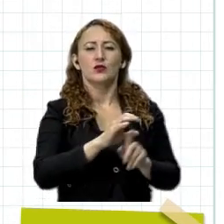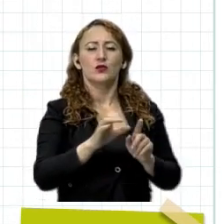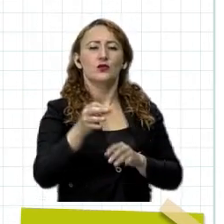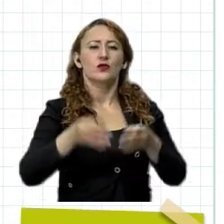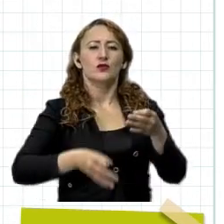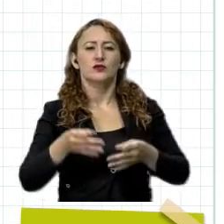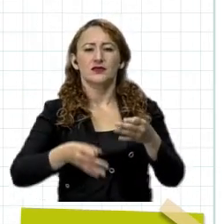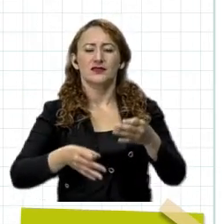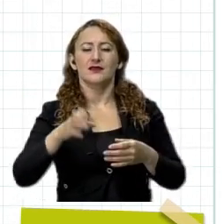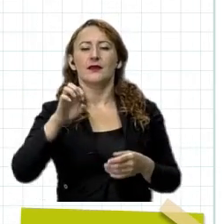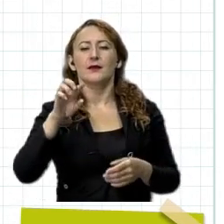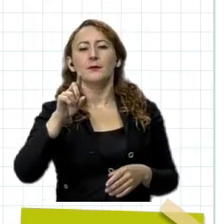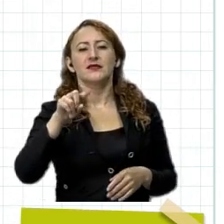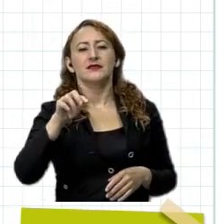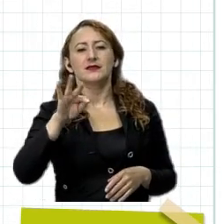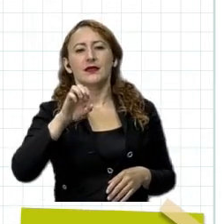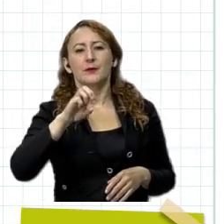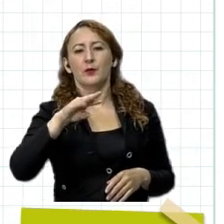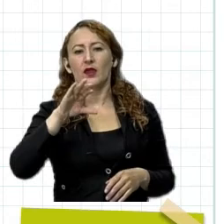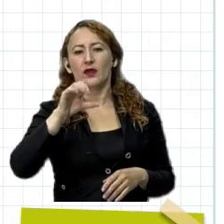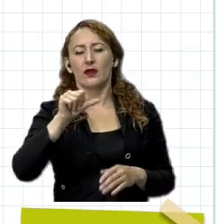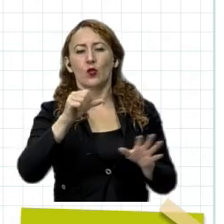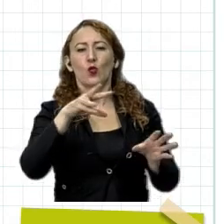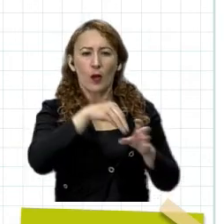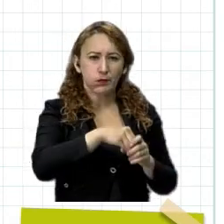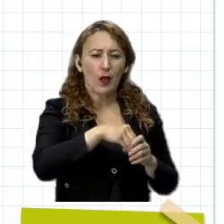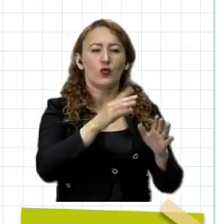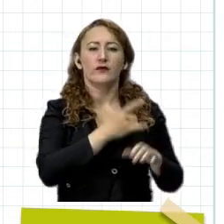justicia epistémica en nuestras universidades?